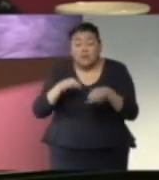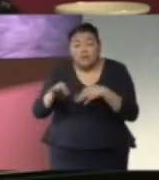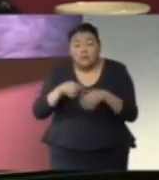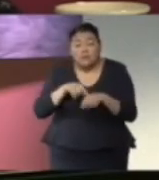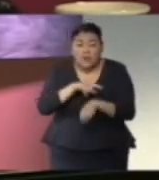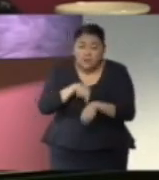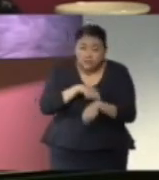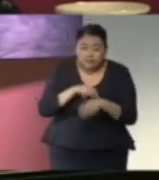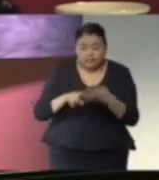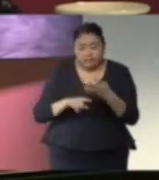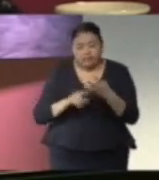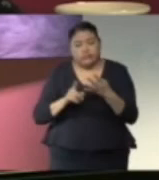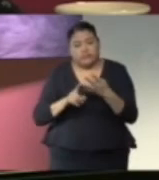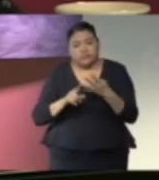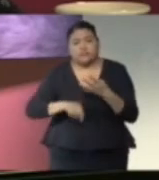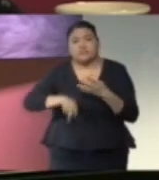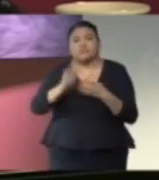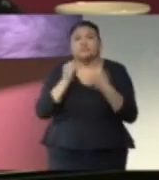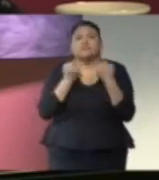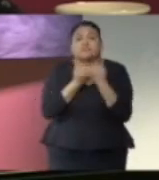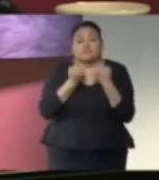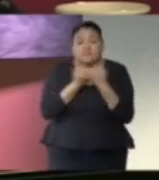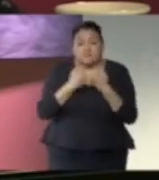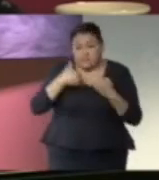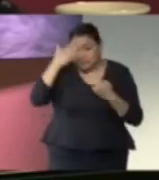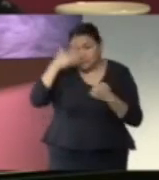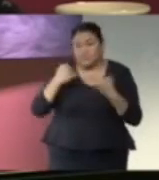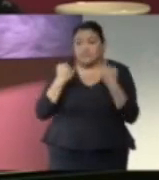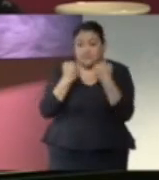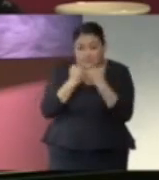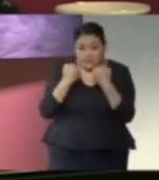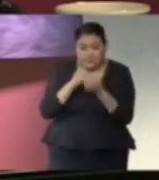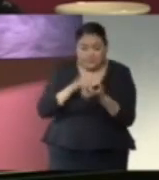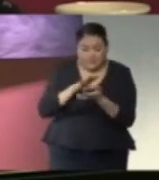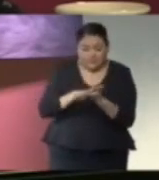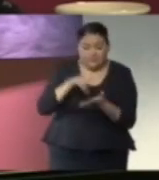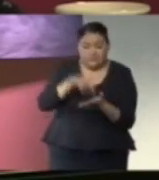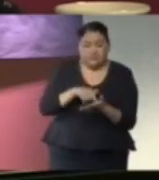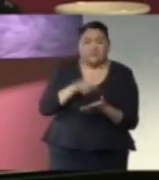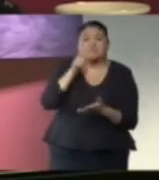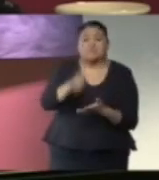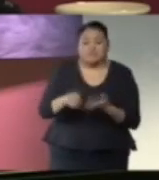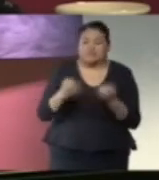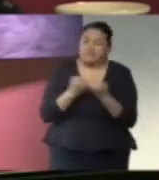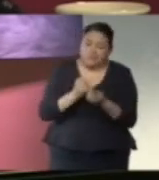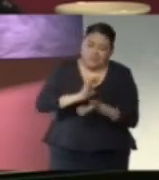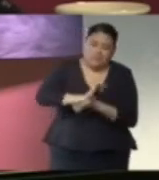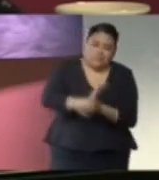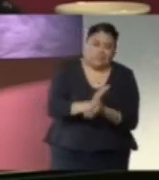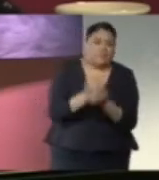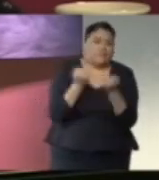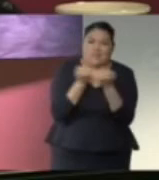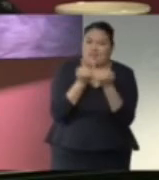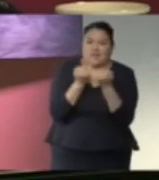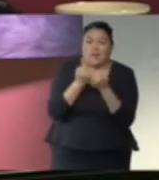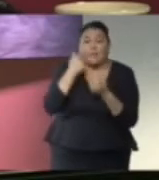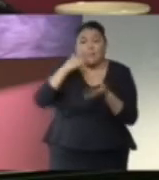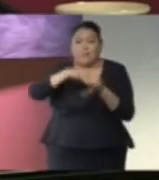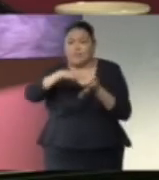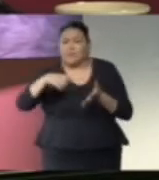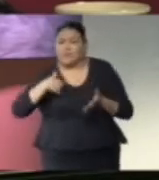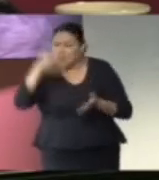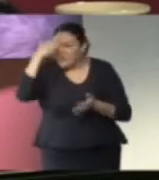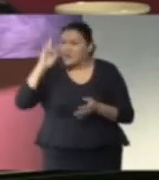¿sí? Pero una gran parte de todo esto pues tiene que ver con la discriminación. O sea, ¿por qué están en estos